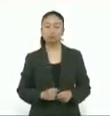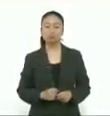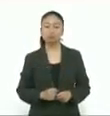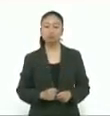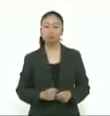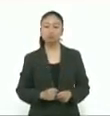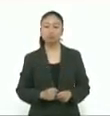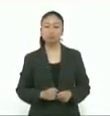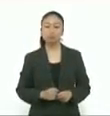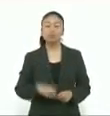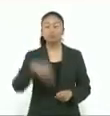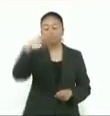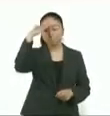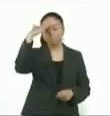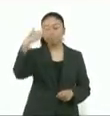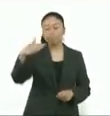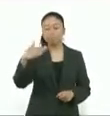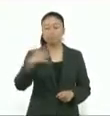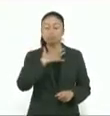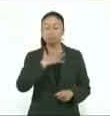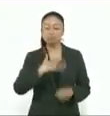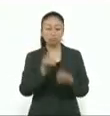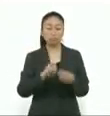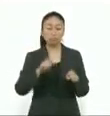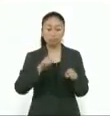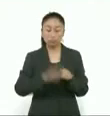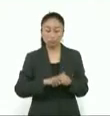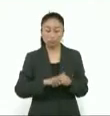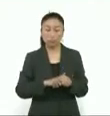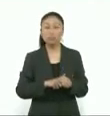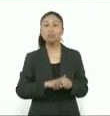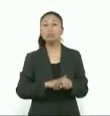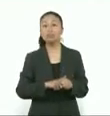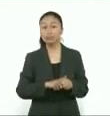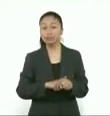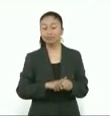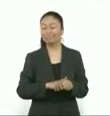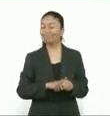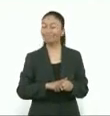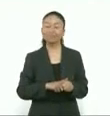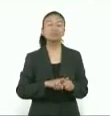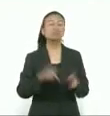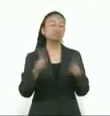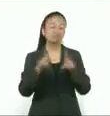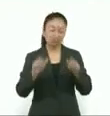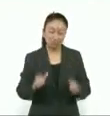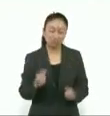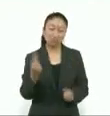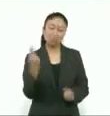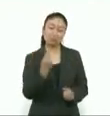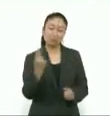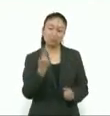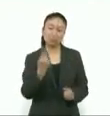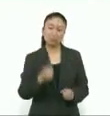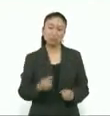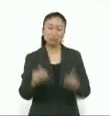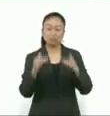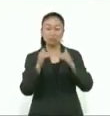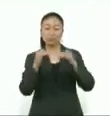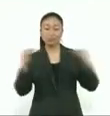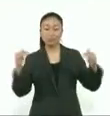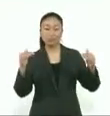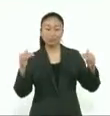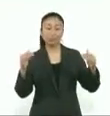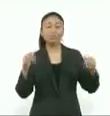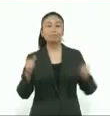Sabemos que sin justicia social no hay paz. Sabemos que sin igualdad real no